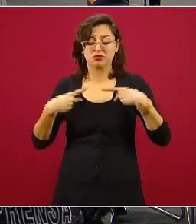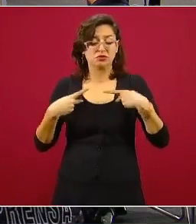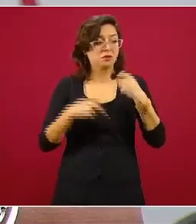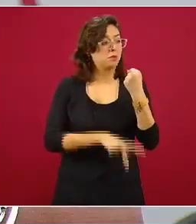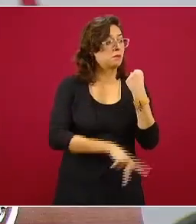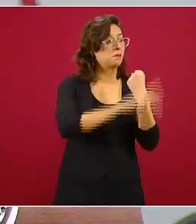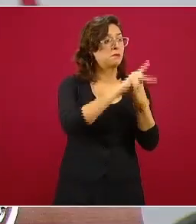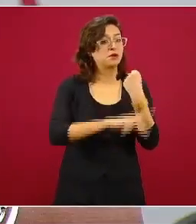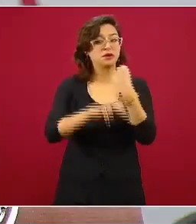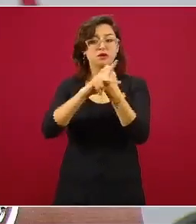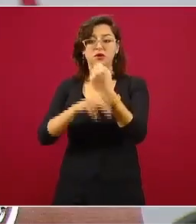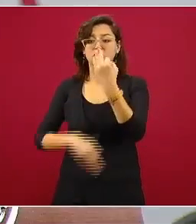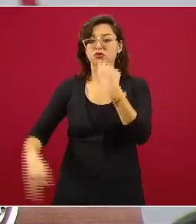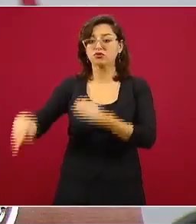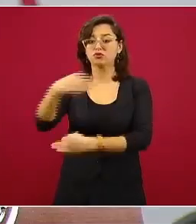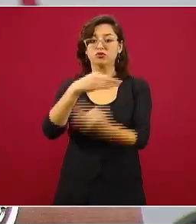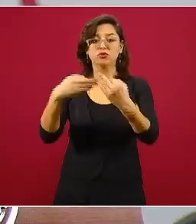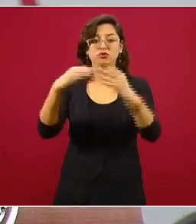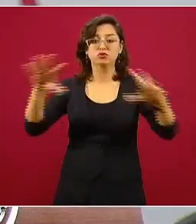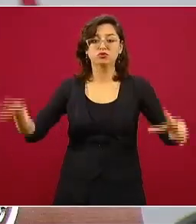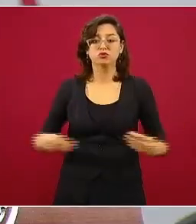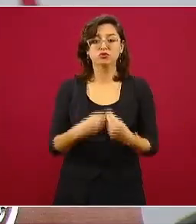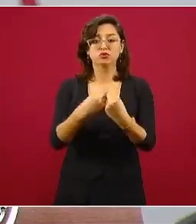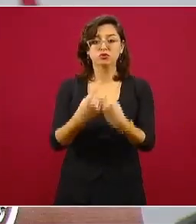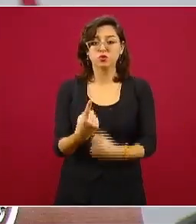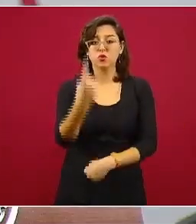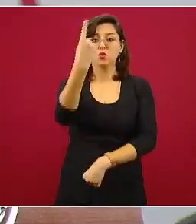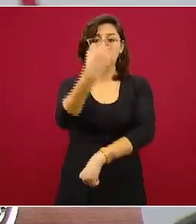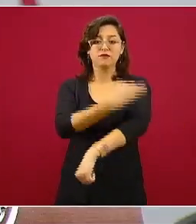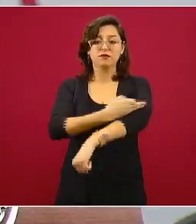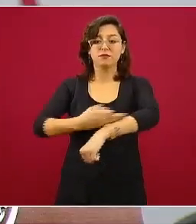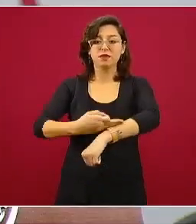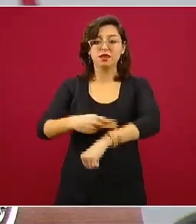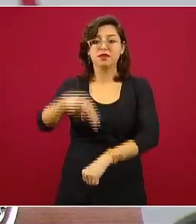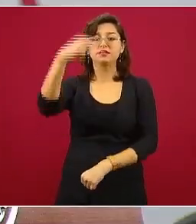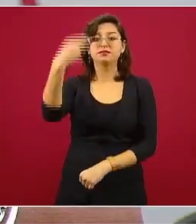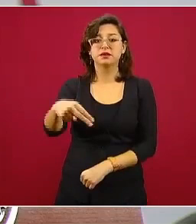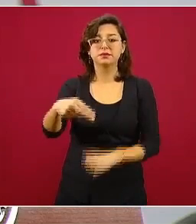pertenecemos a una misma familia, la humanidad.